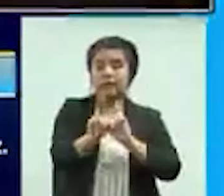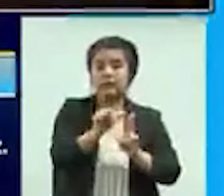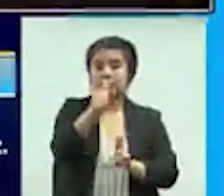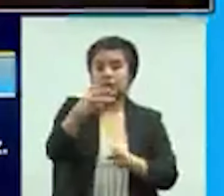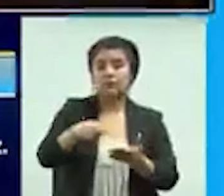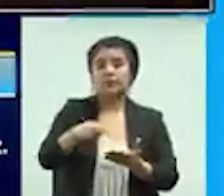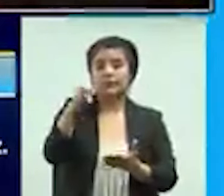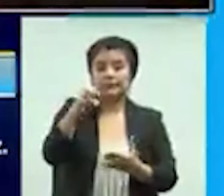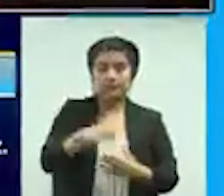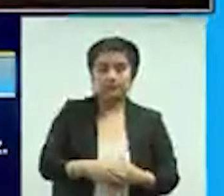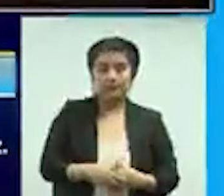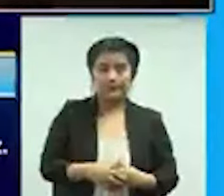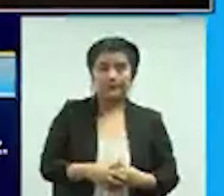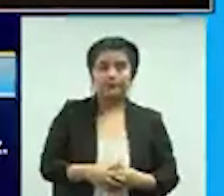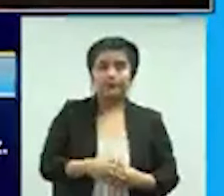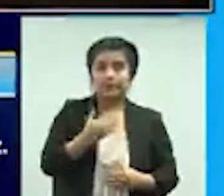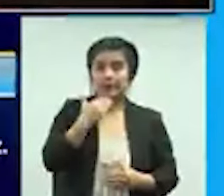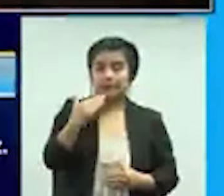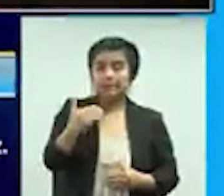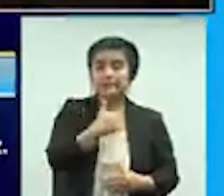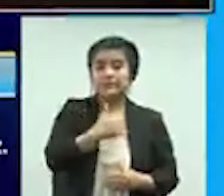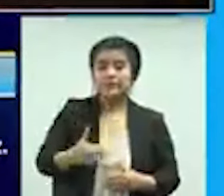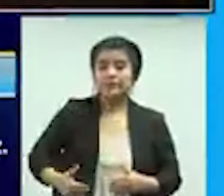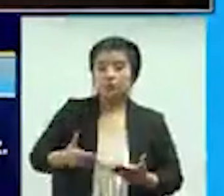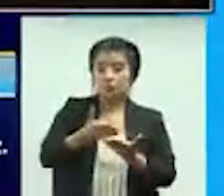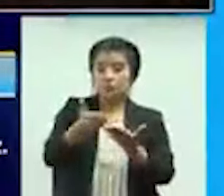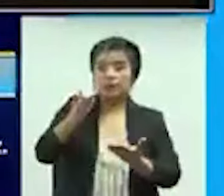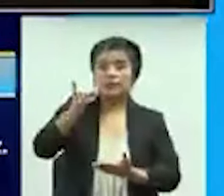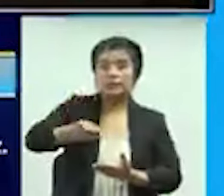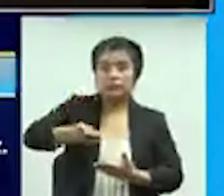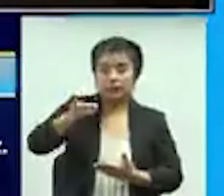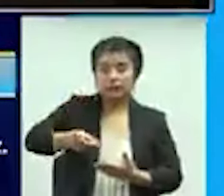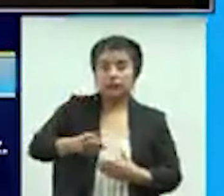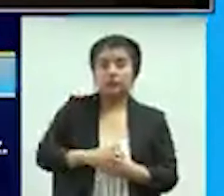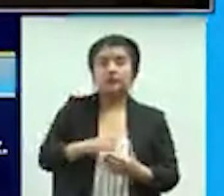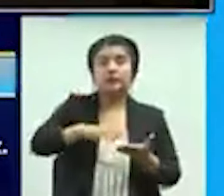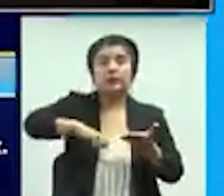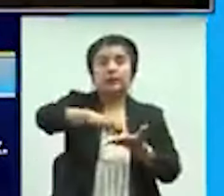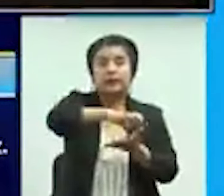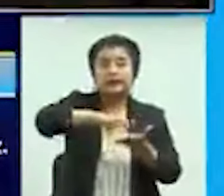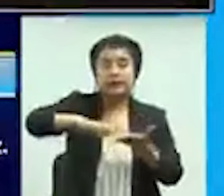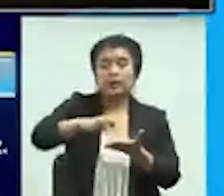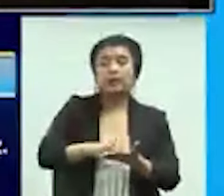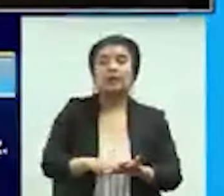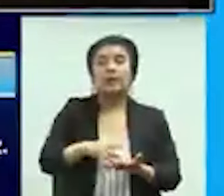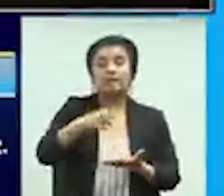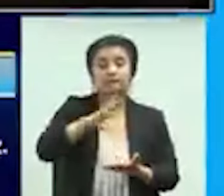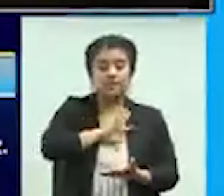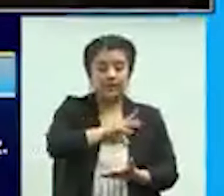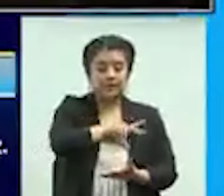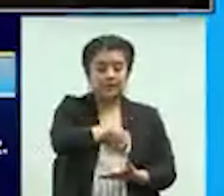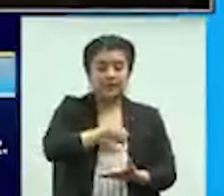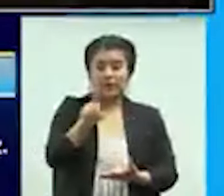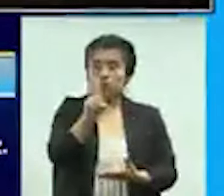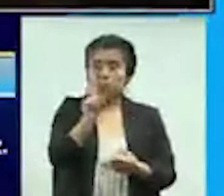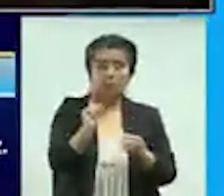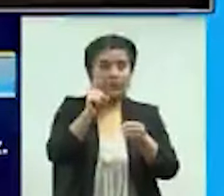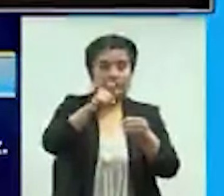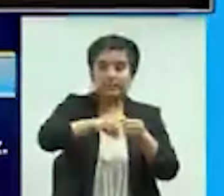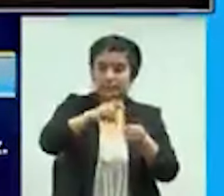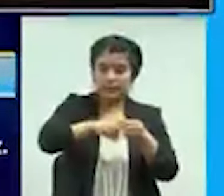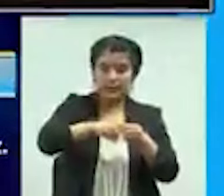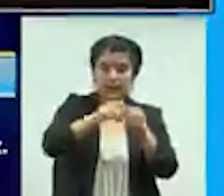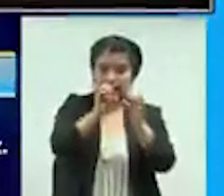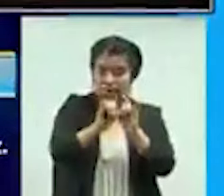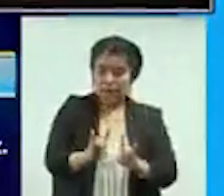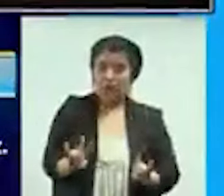Exteriores. Gracias, presidente. Honorable pleno, el Estado de Palestina no ha sido admitido como Estado miembro de